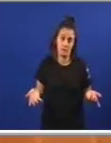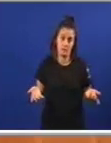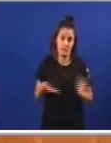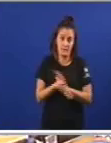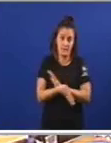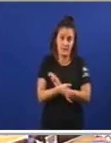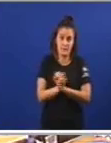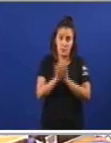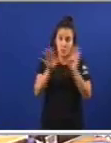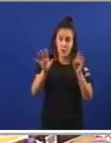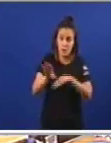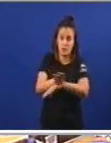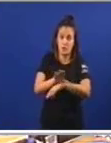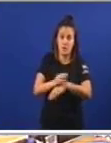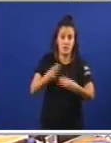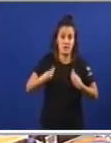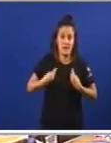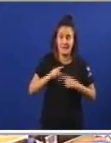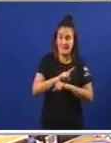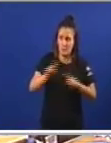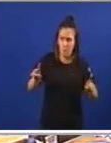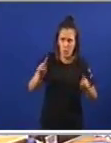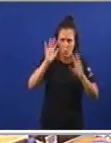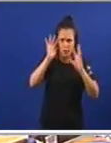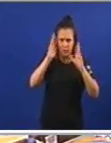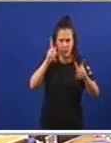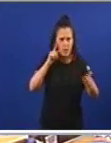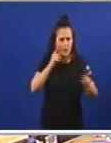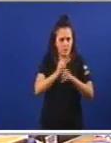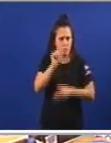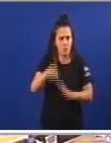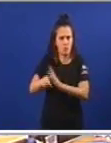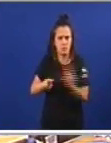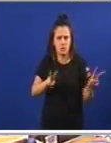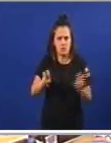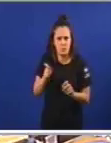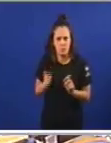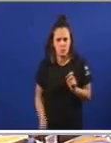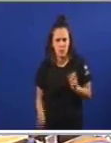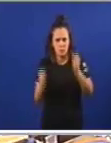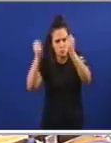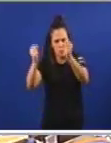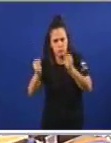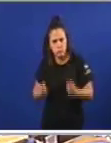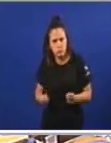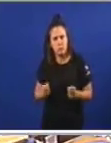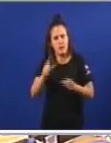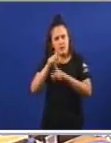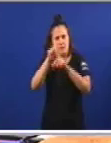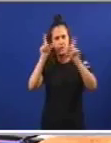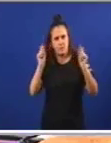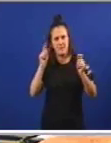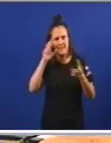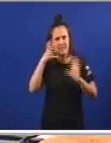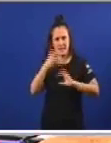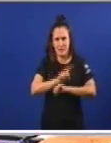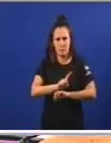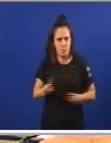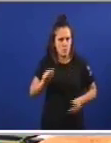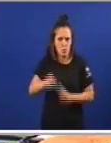a Consellería de Sanidade tampouco se está esforzando en contratar profesionais especialistas en enfermería